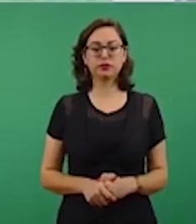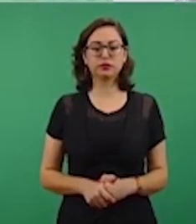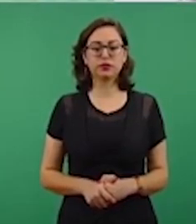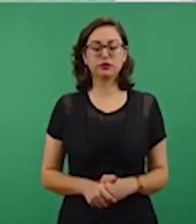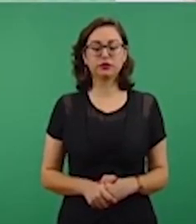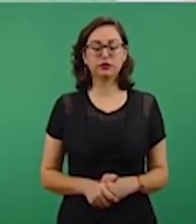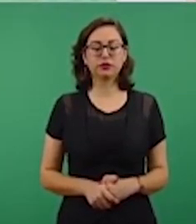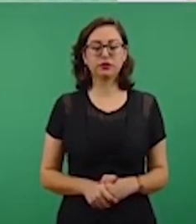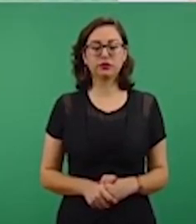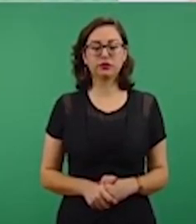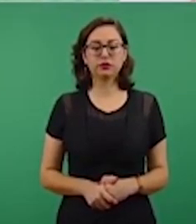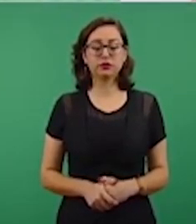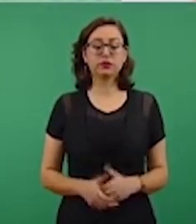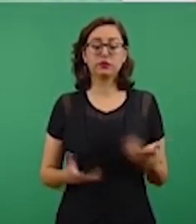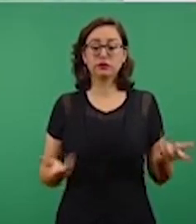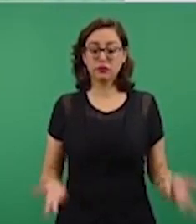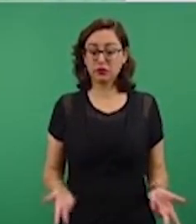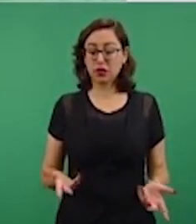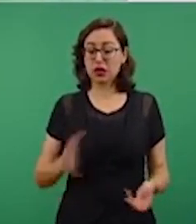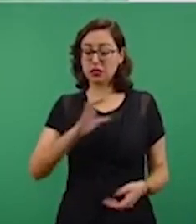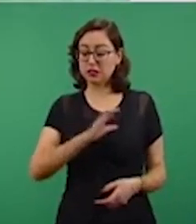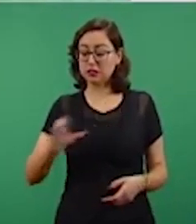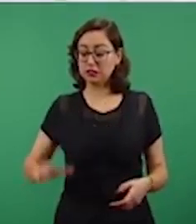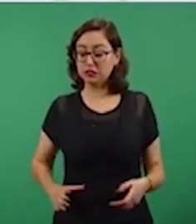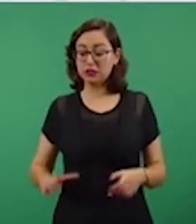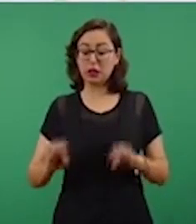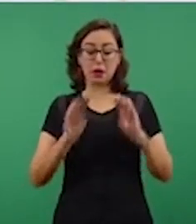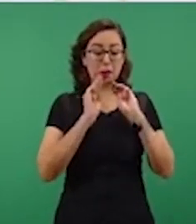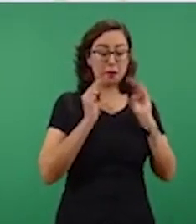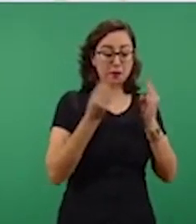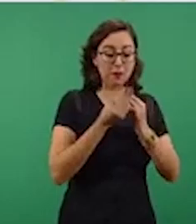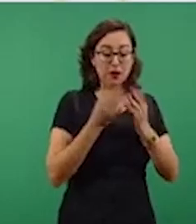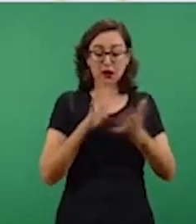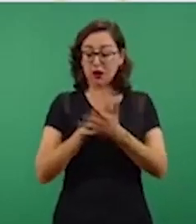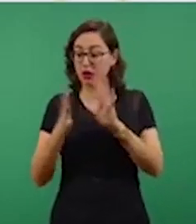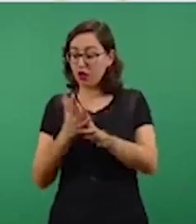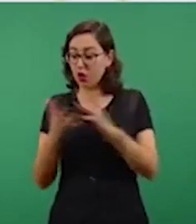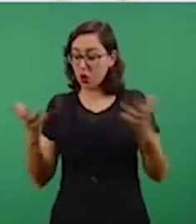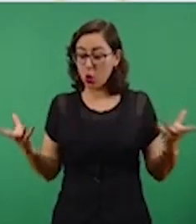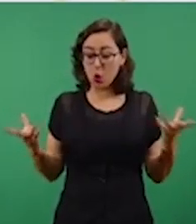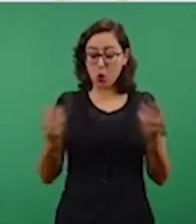candidatos vinculados al crimen, eso corresponde